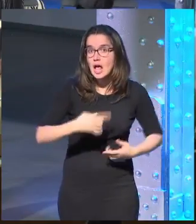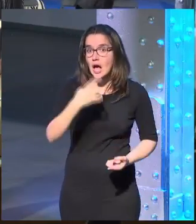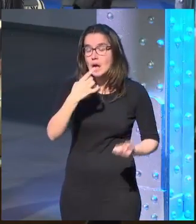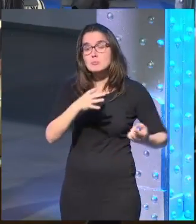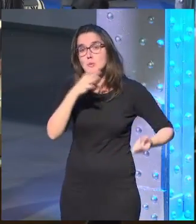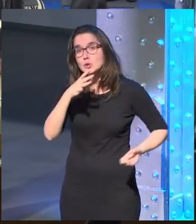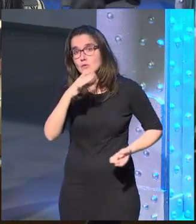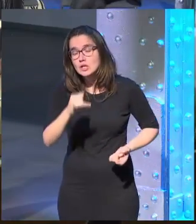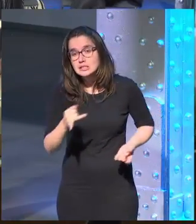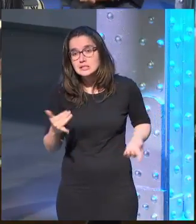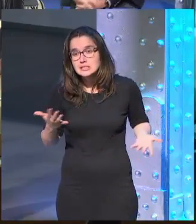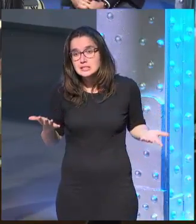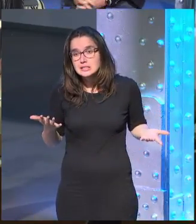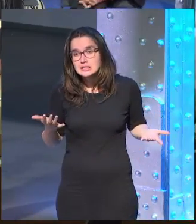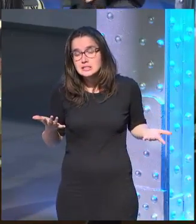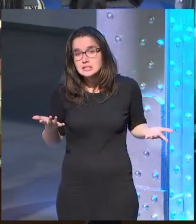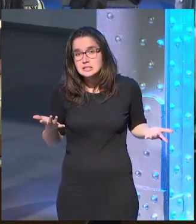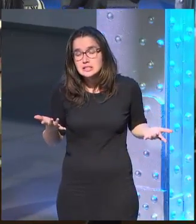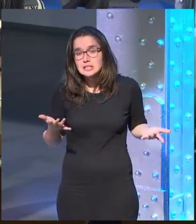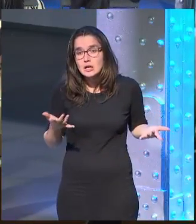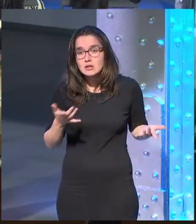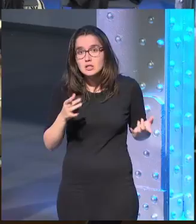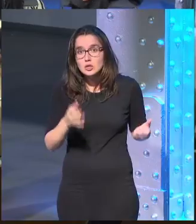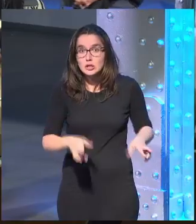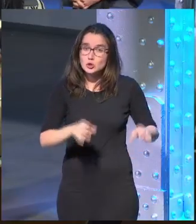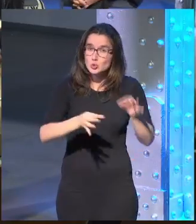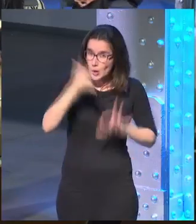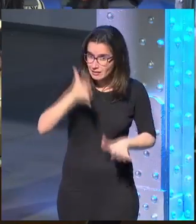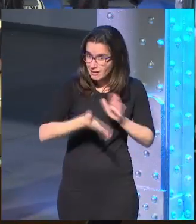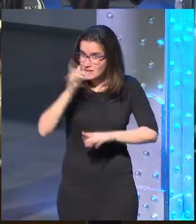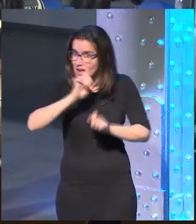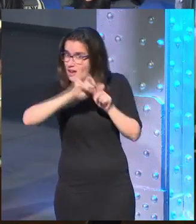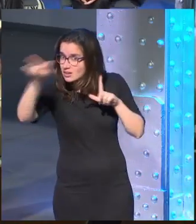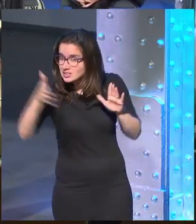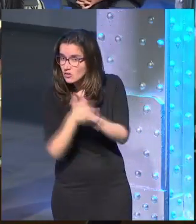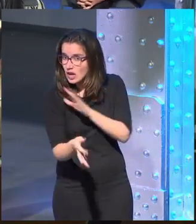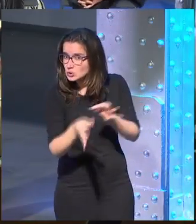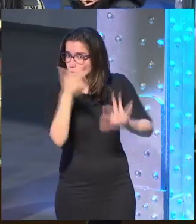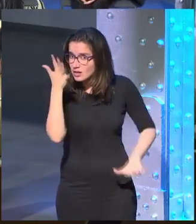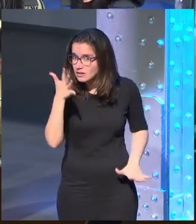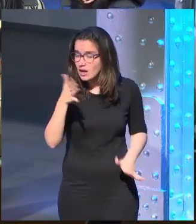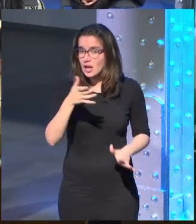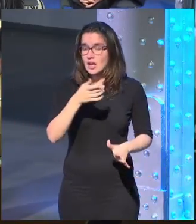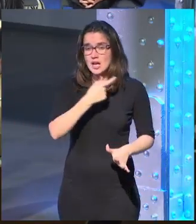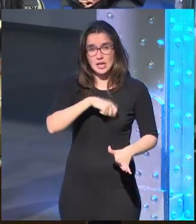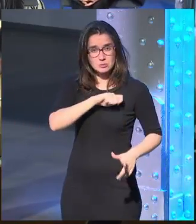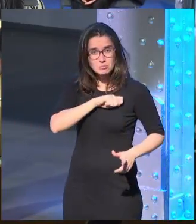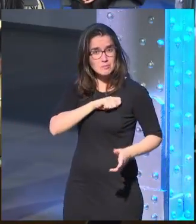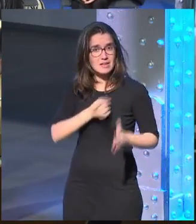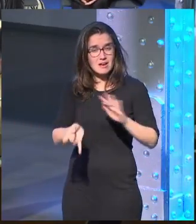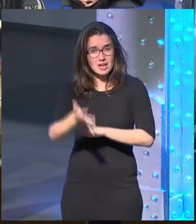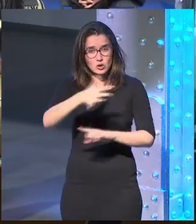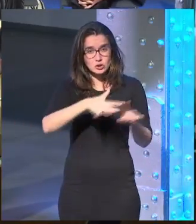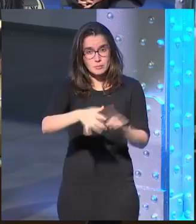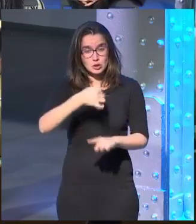para...? Es una gran suerte. ¿Para que vuelvan? ¿Es una gran suerte que se vayan o que España genera ecosistema para...?